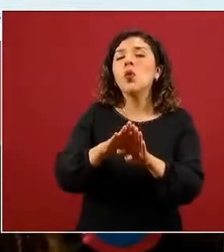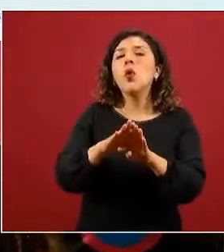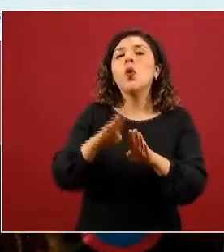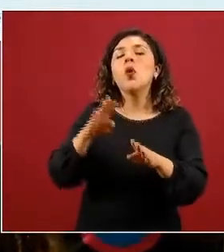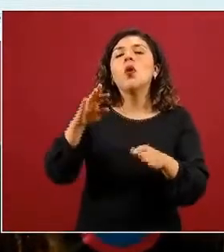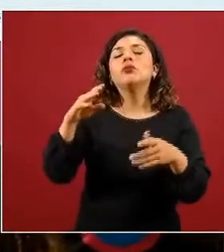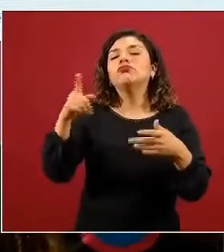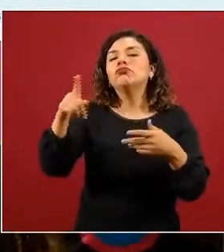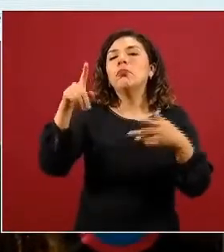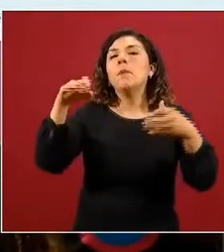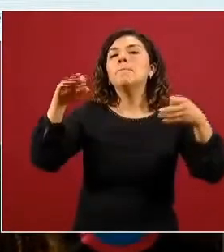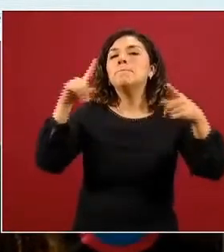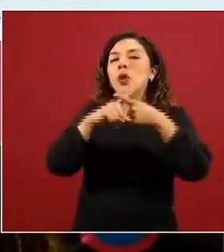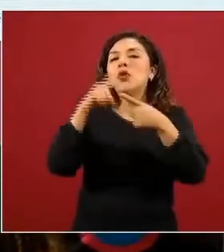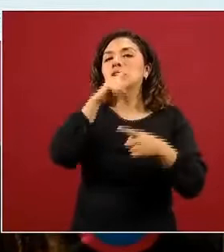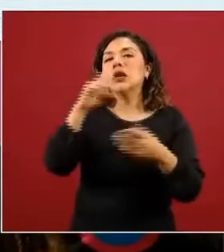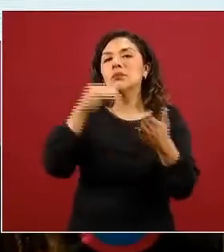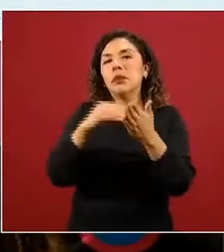incidencia. La siguiente, por favor.